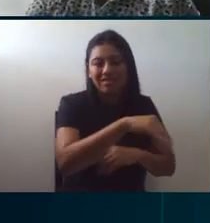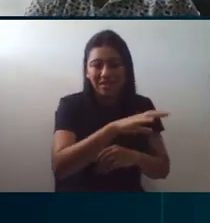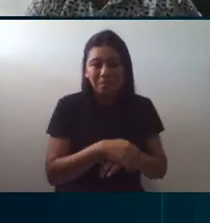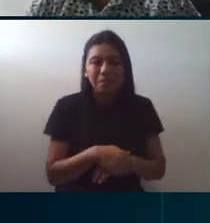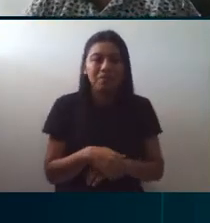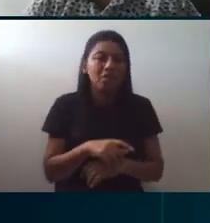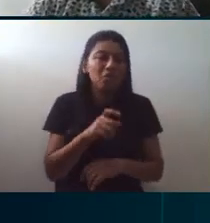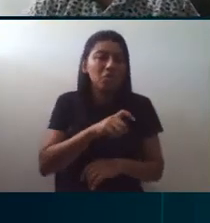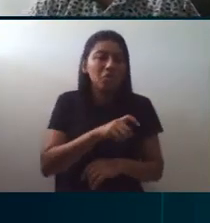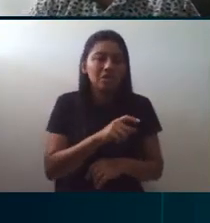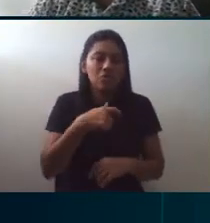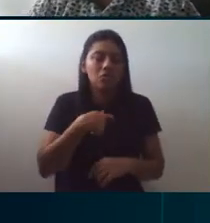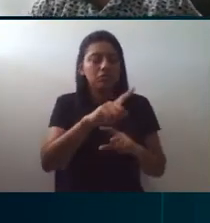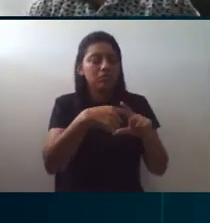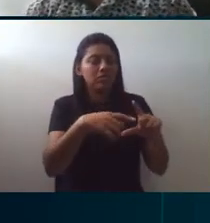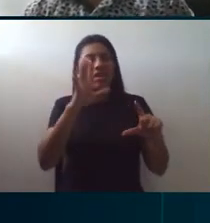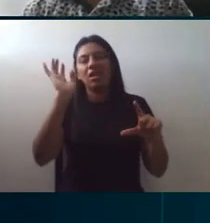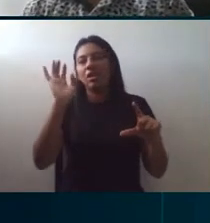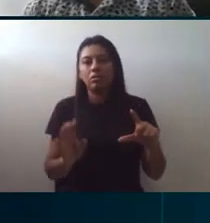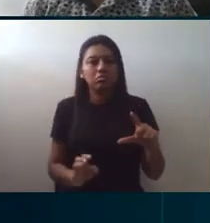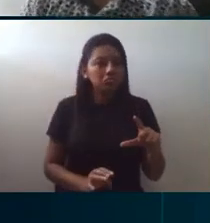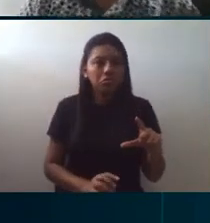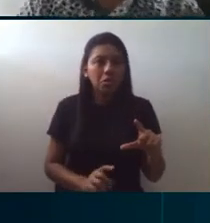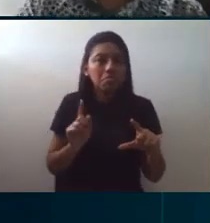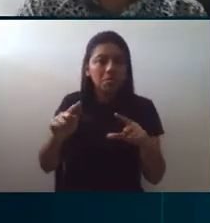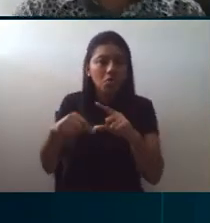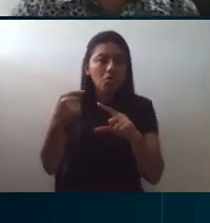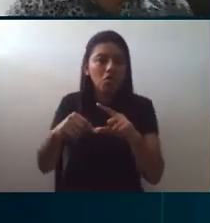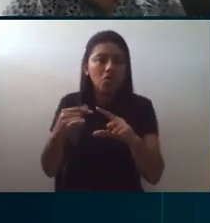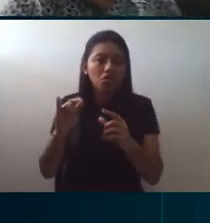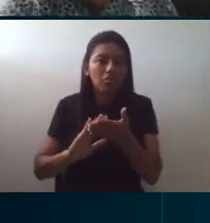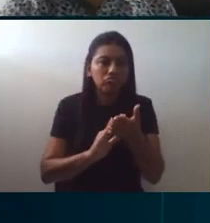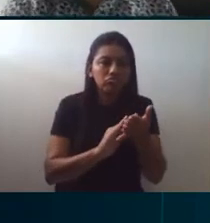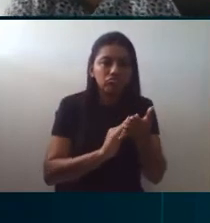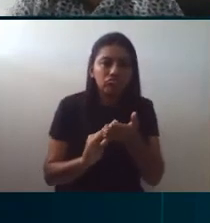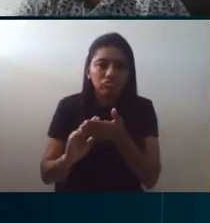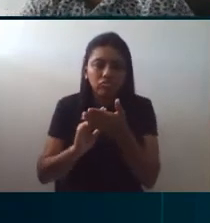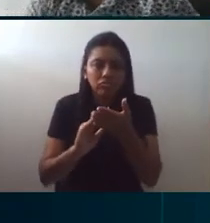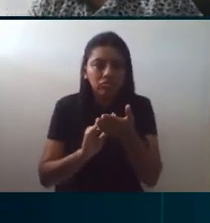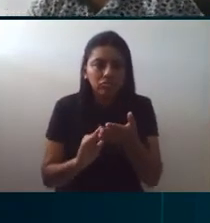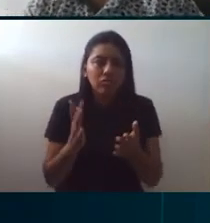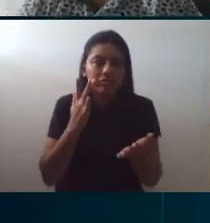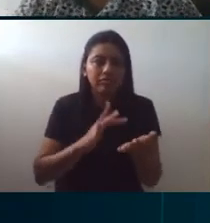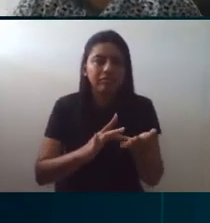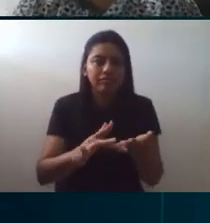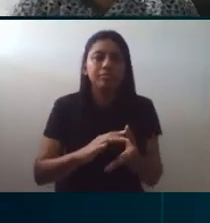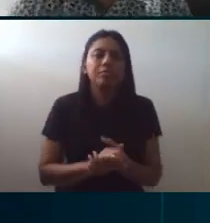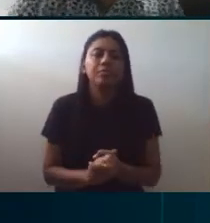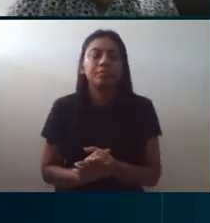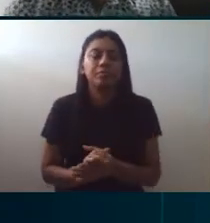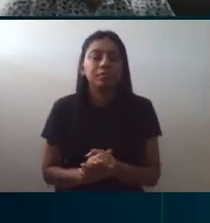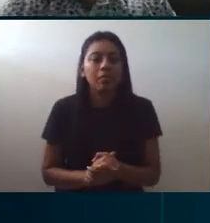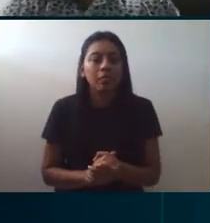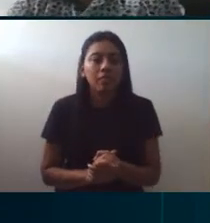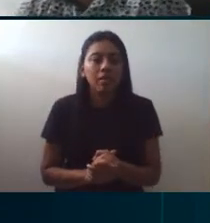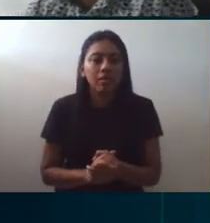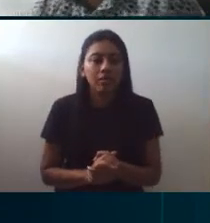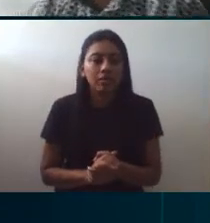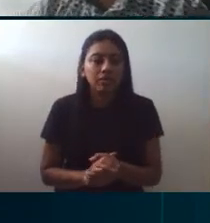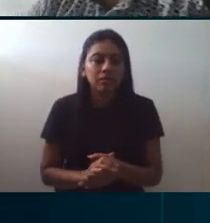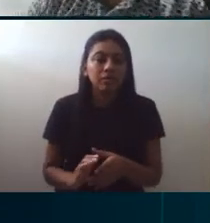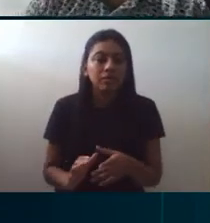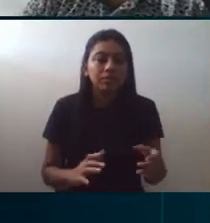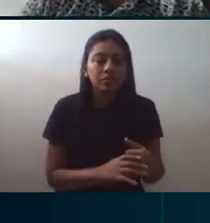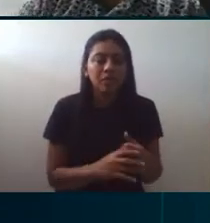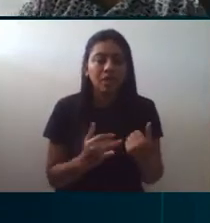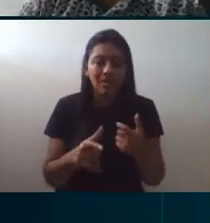día, no es más que el procesamiento del lenguaje natural de el lenguaje, procesamiento, perdón, natural del lenguaje.